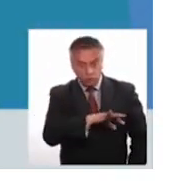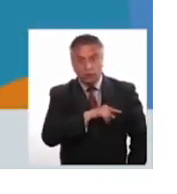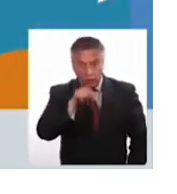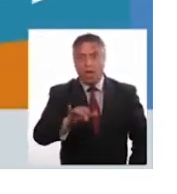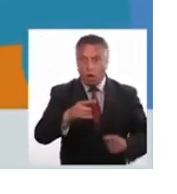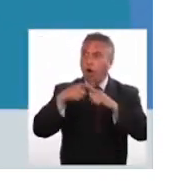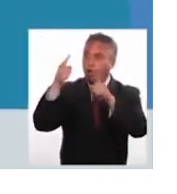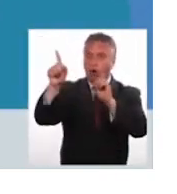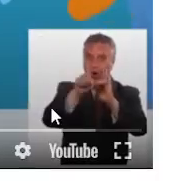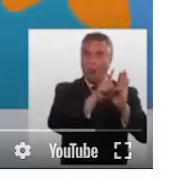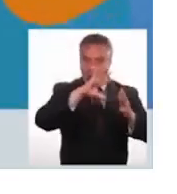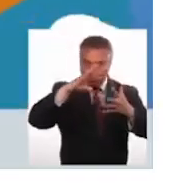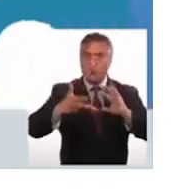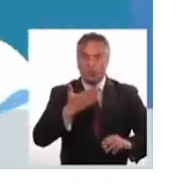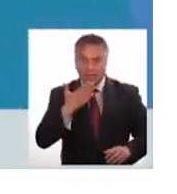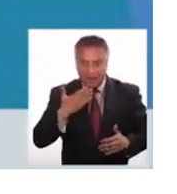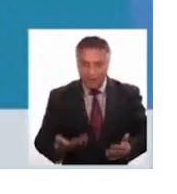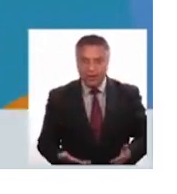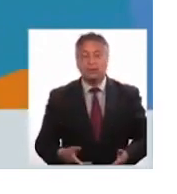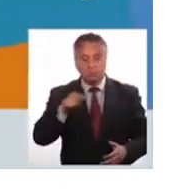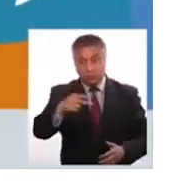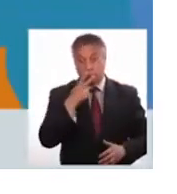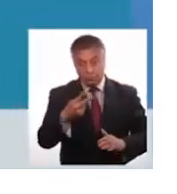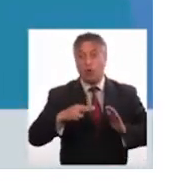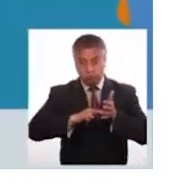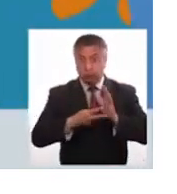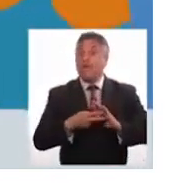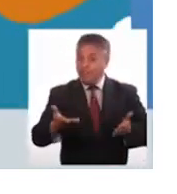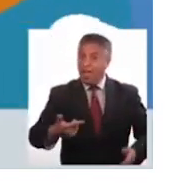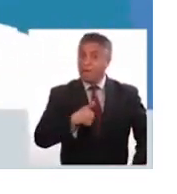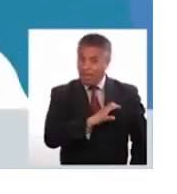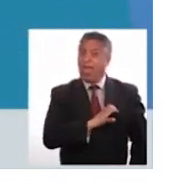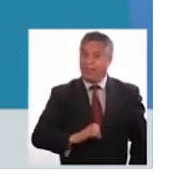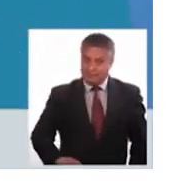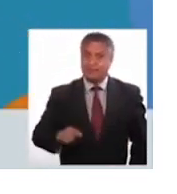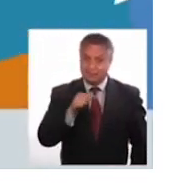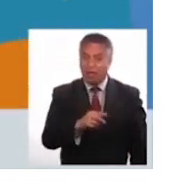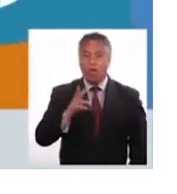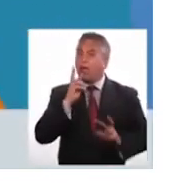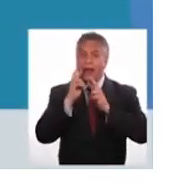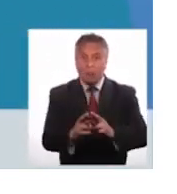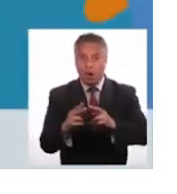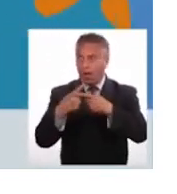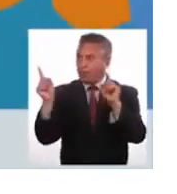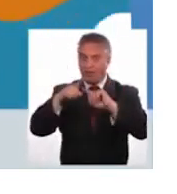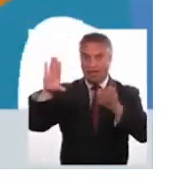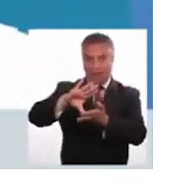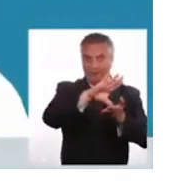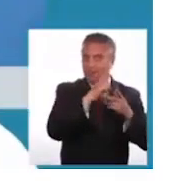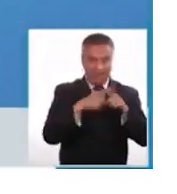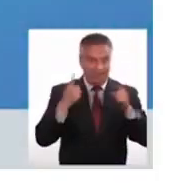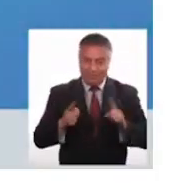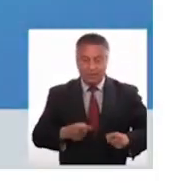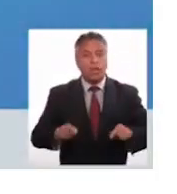Chile y en otras partes del mundo. Podemos mostrar cómo esto es un problema de Estado, con respuestas diferentes entre ellos.